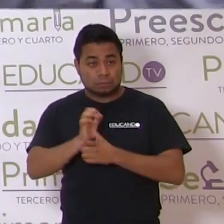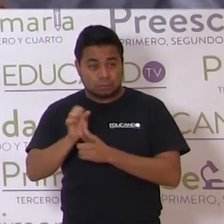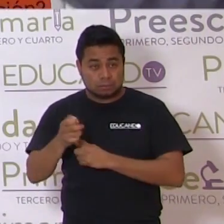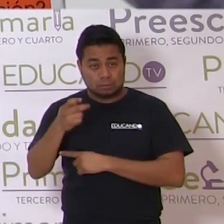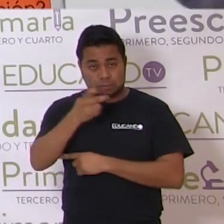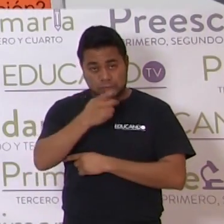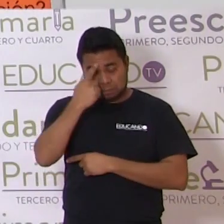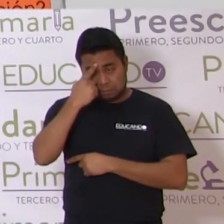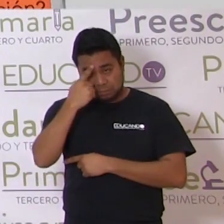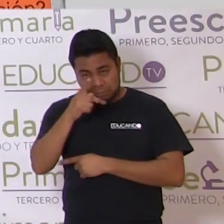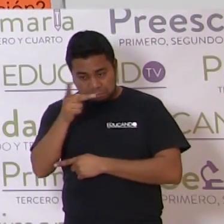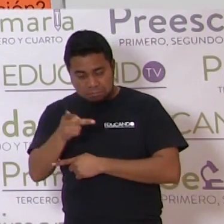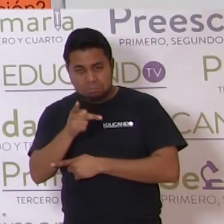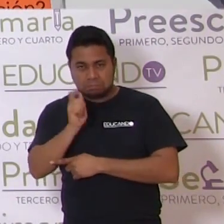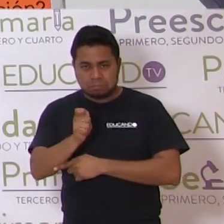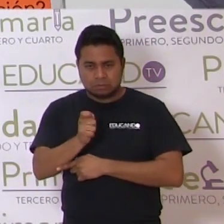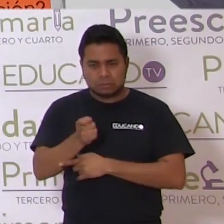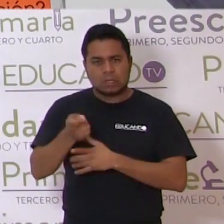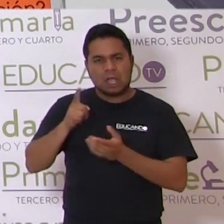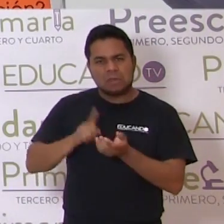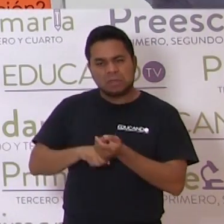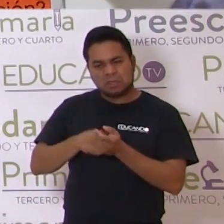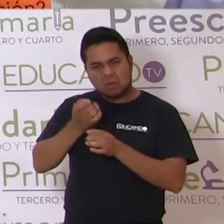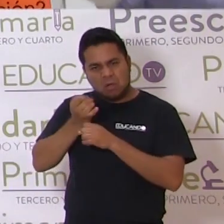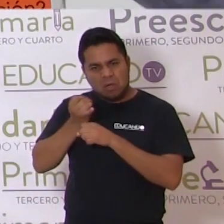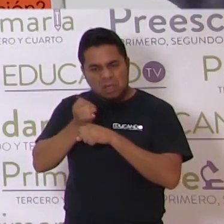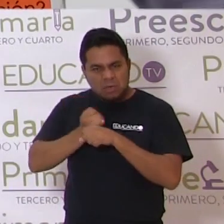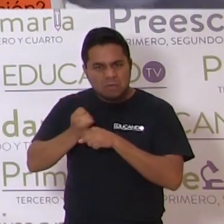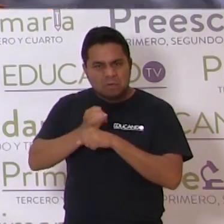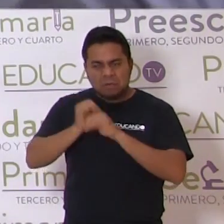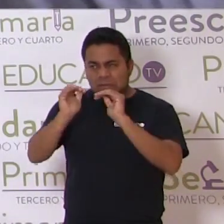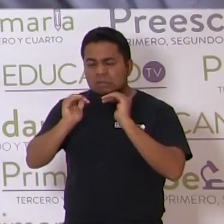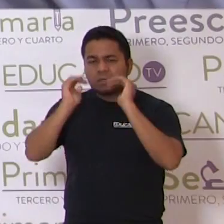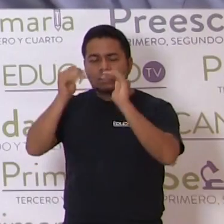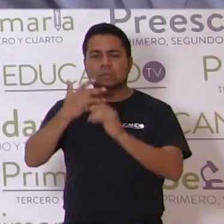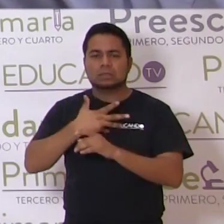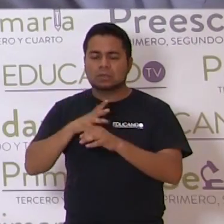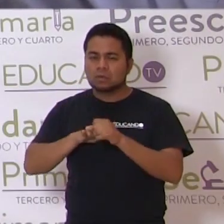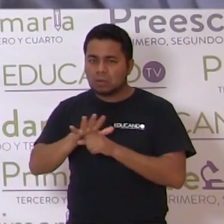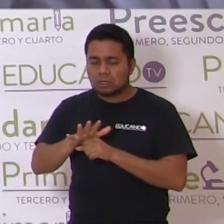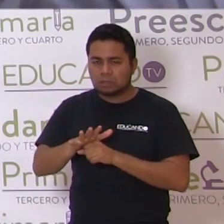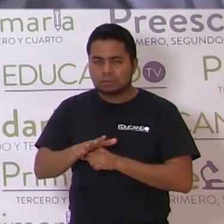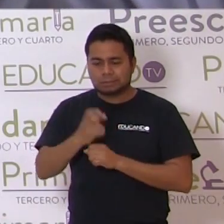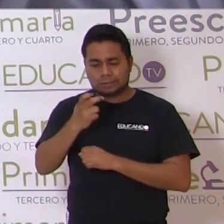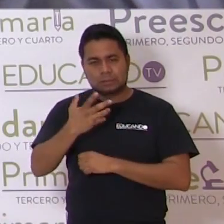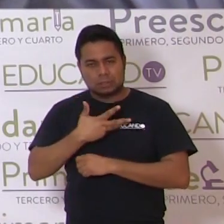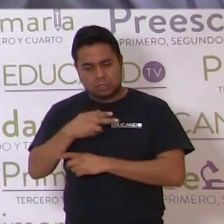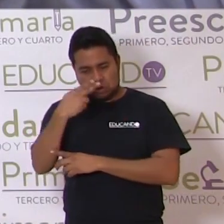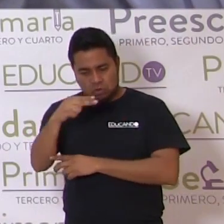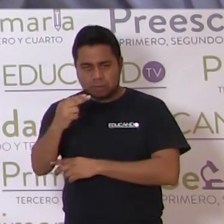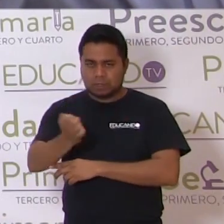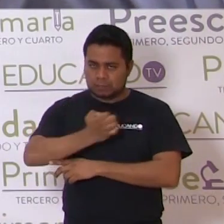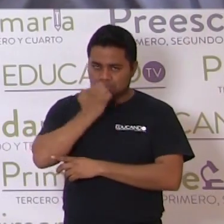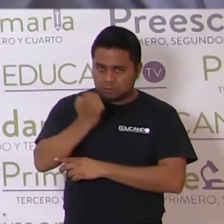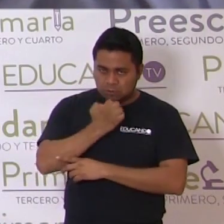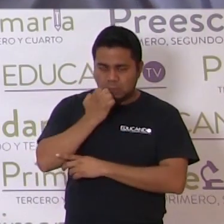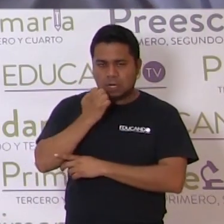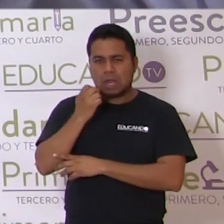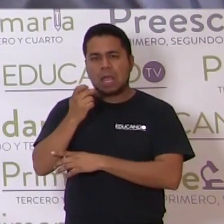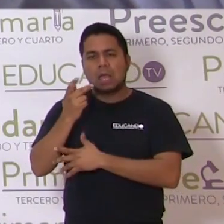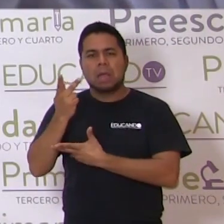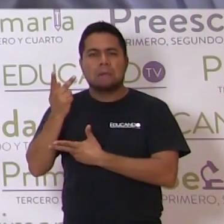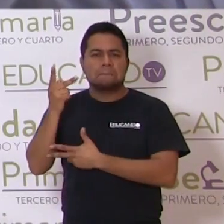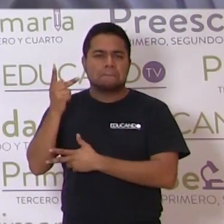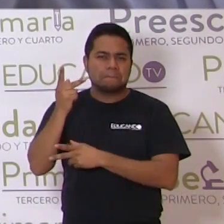a esta pregunta que dice, ¿qué información encabeza el informe? El nombre de la escuela, de la preparatoria, de